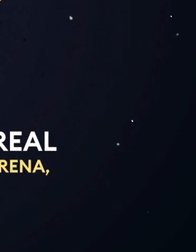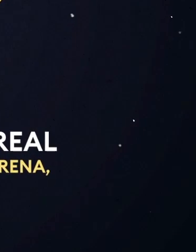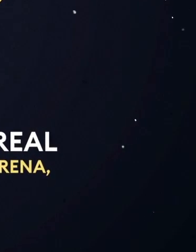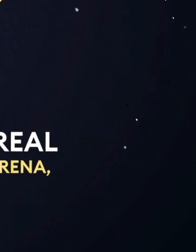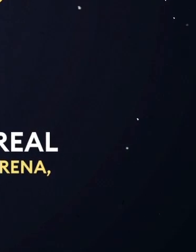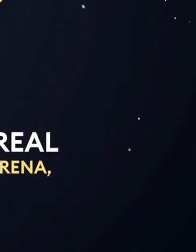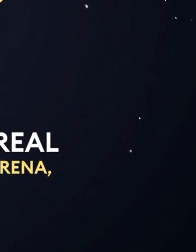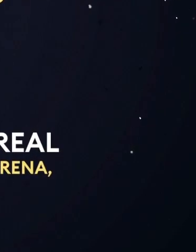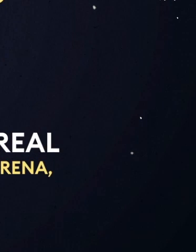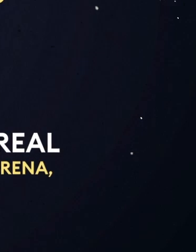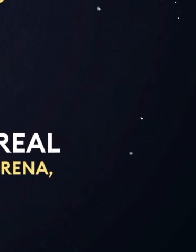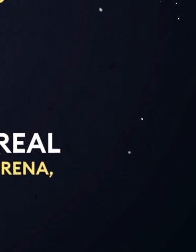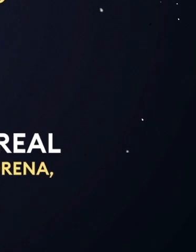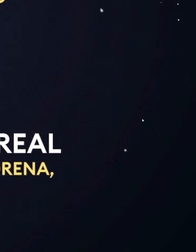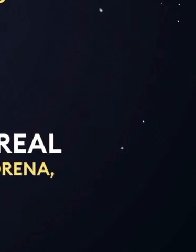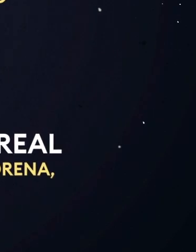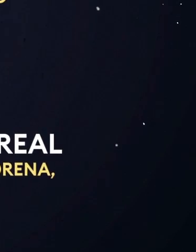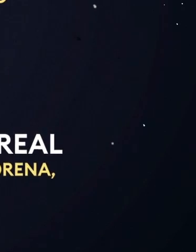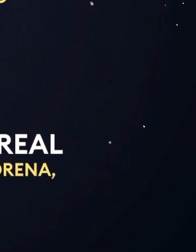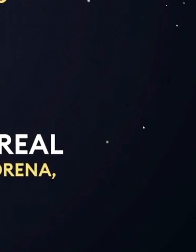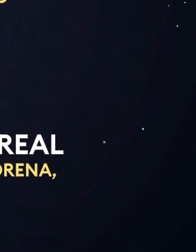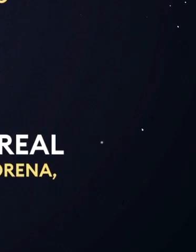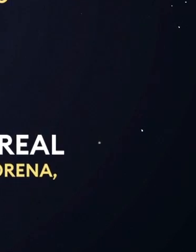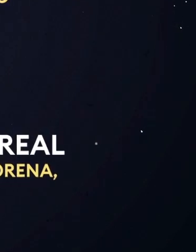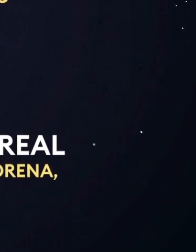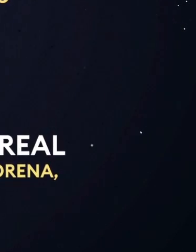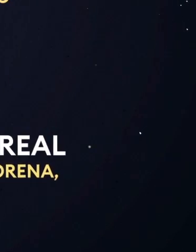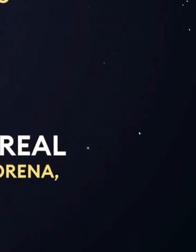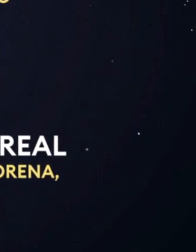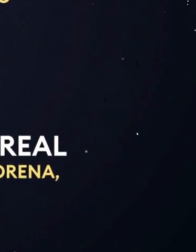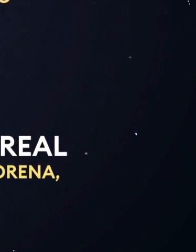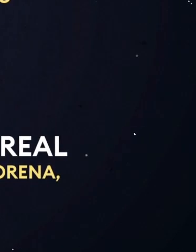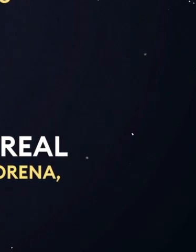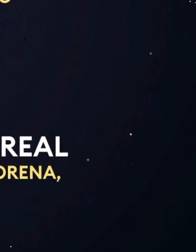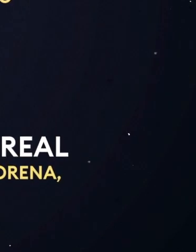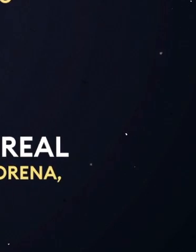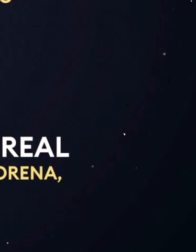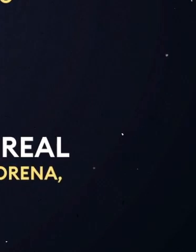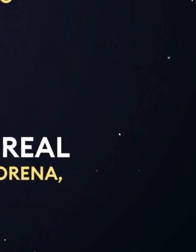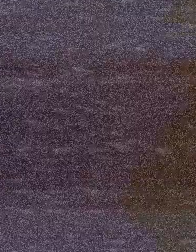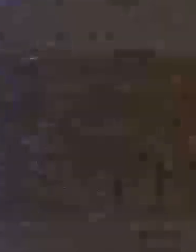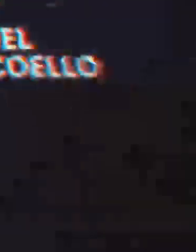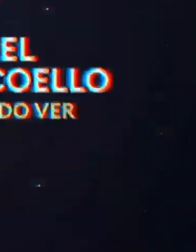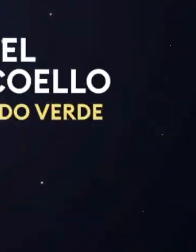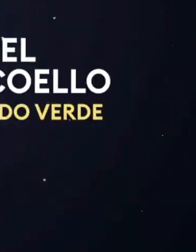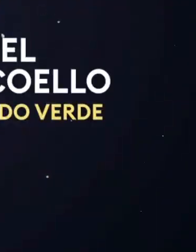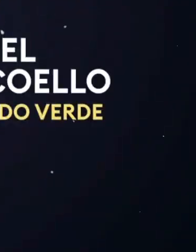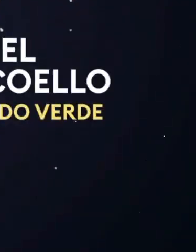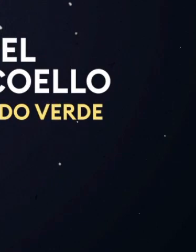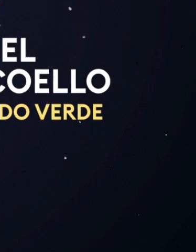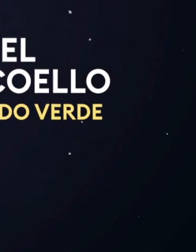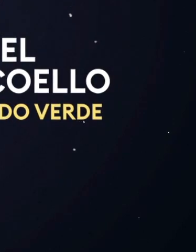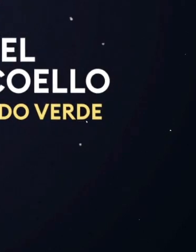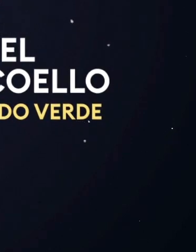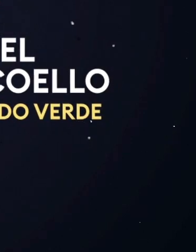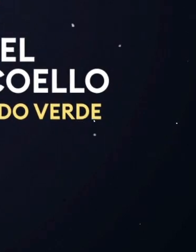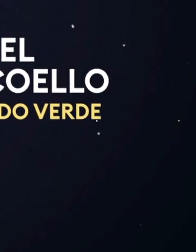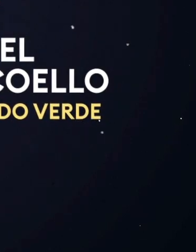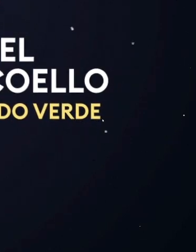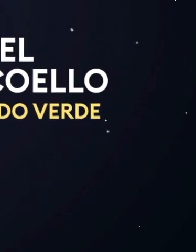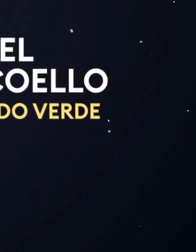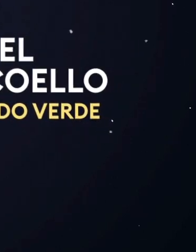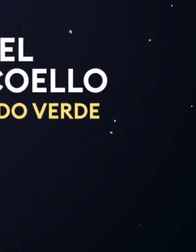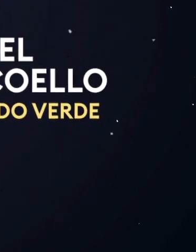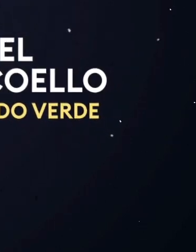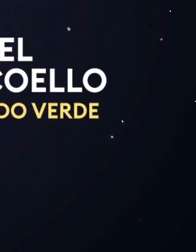Sheinbaum, el secretario de Gobernación, Adán Augusto López Hernández, y el coordinador de los senadores, Ricardo Monreal, y también por el Partido del Trabajo,